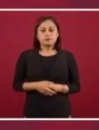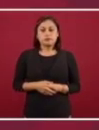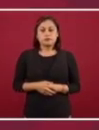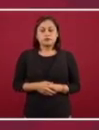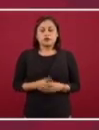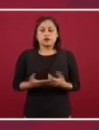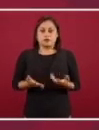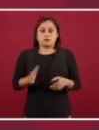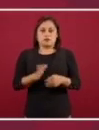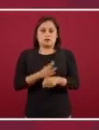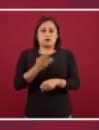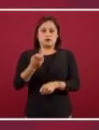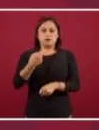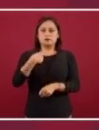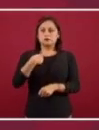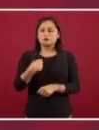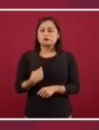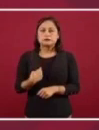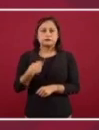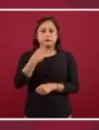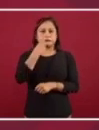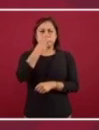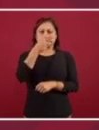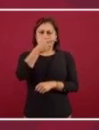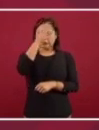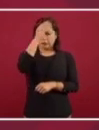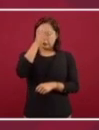excepcional, que no es